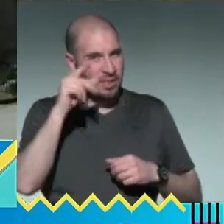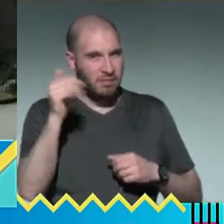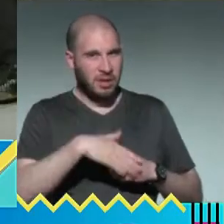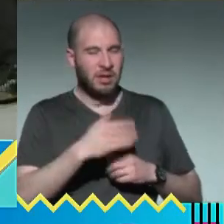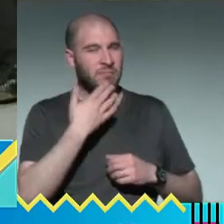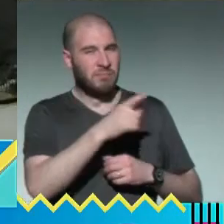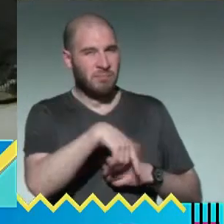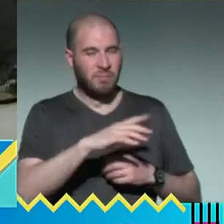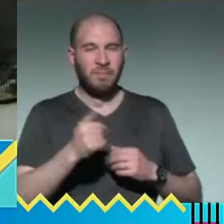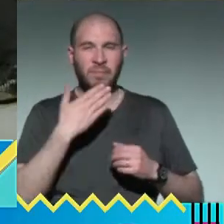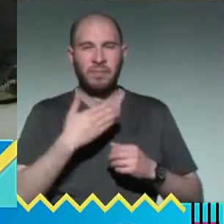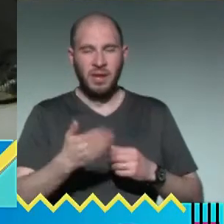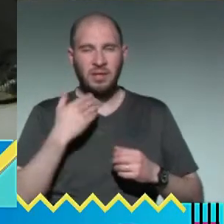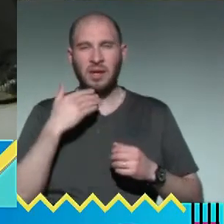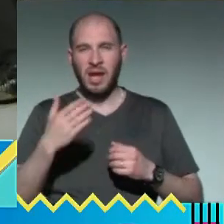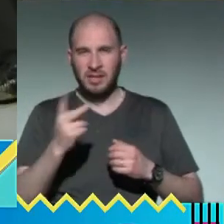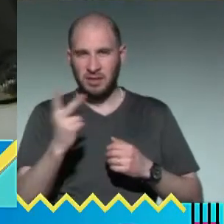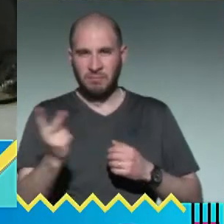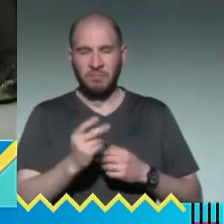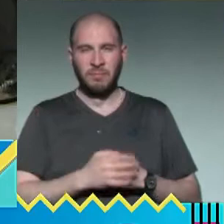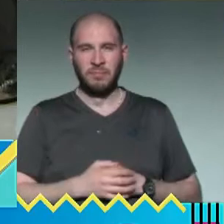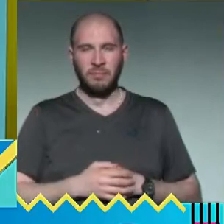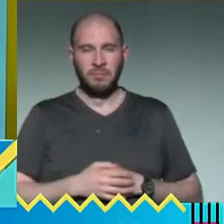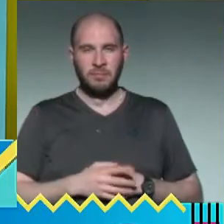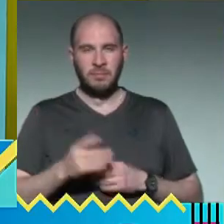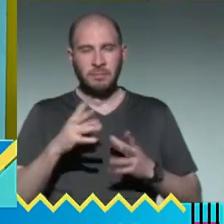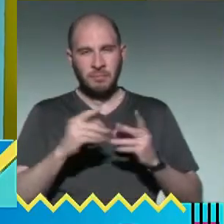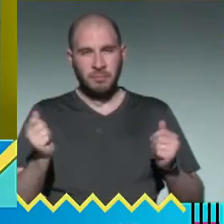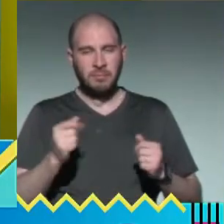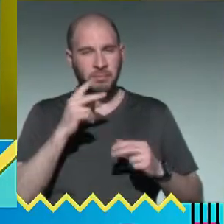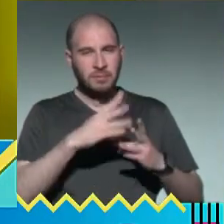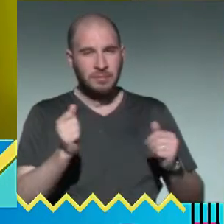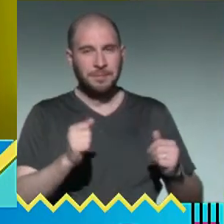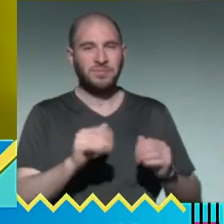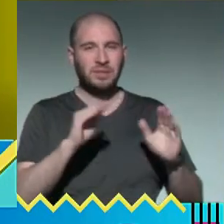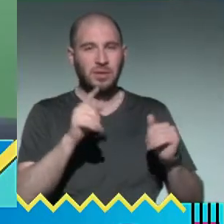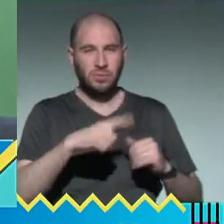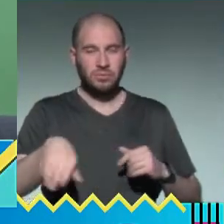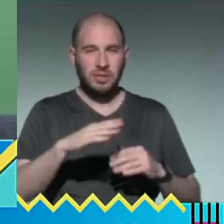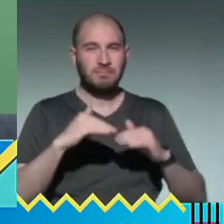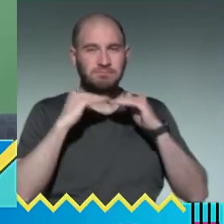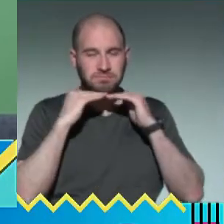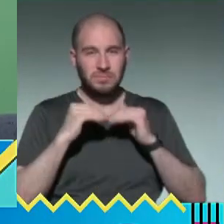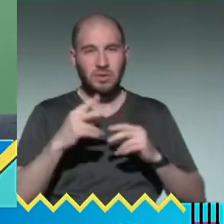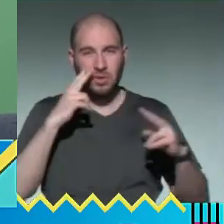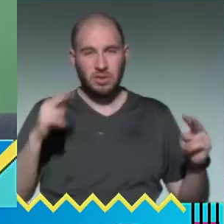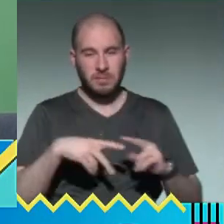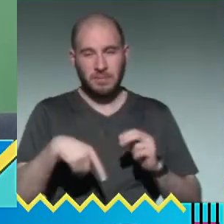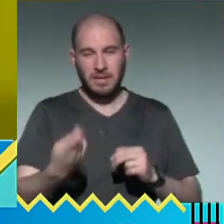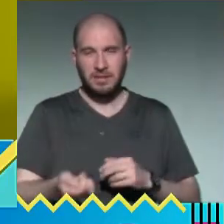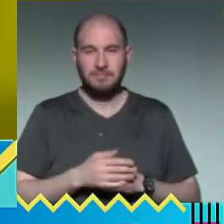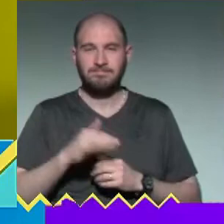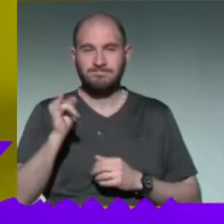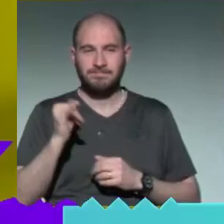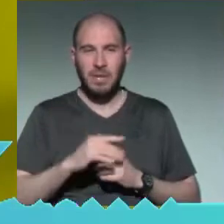acá. Gracias Mercedes, a ustedes. muchas gracias. Nico, muchas gracias por haber a estado ustedes. presente. Nos vamos, Caro. Nos vamos, bueno, a saludarlos a ustedes que nos acompañaron y nos encontramos mañana.